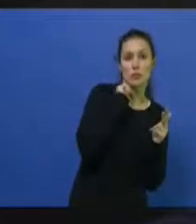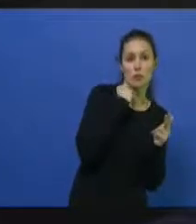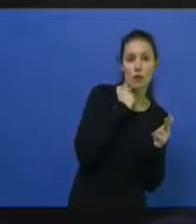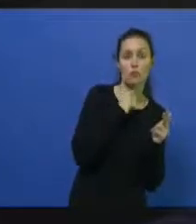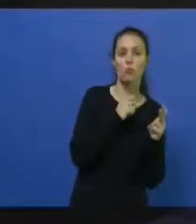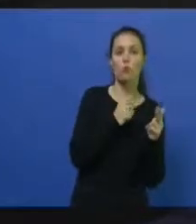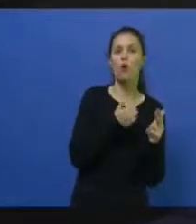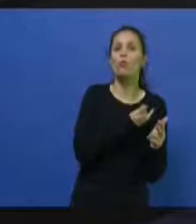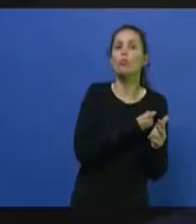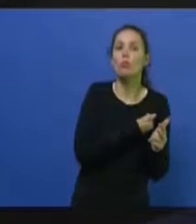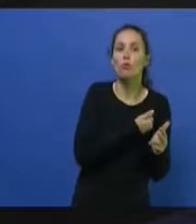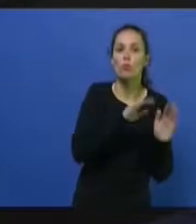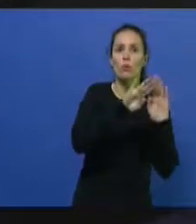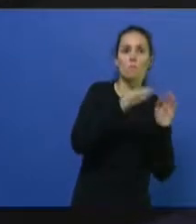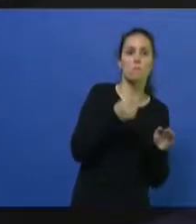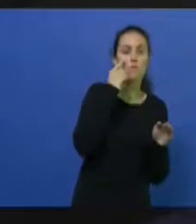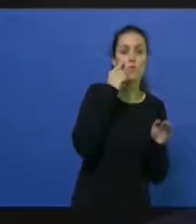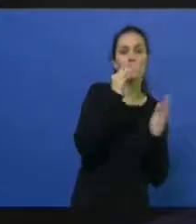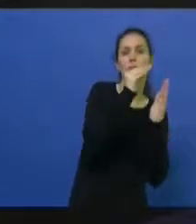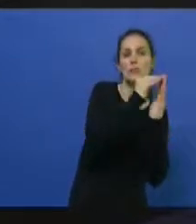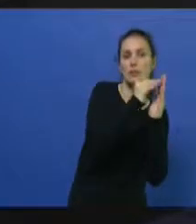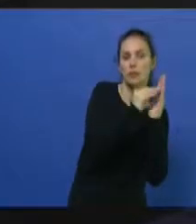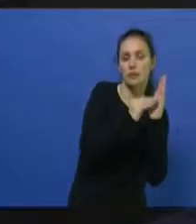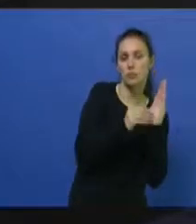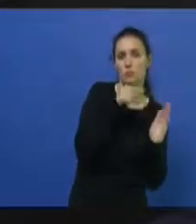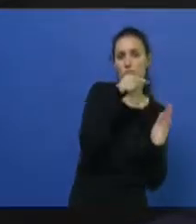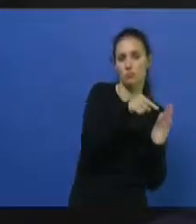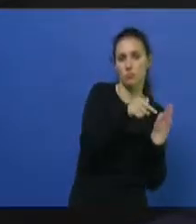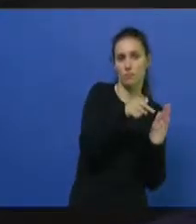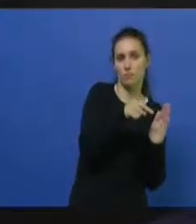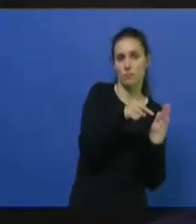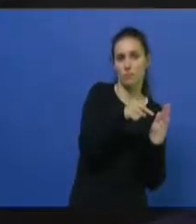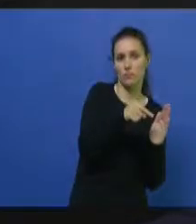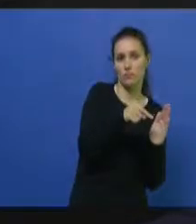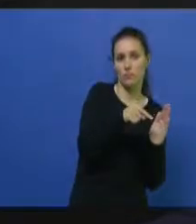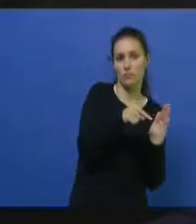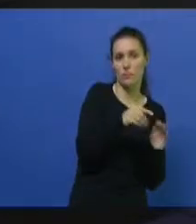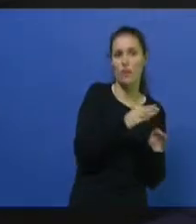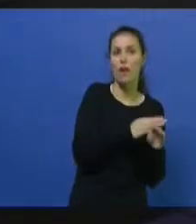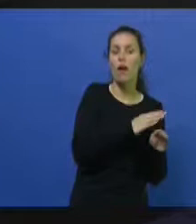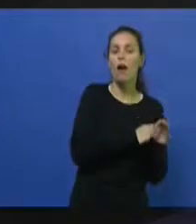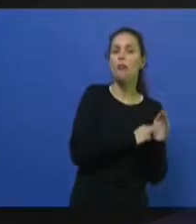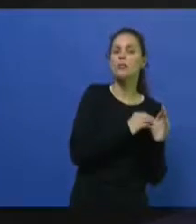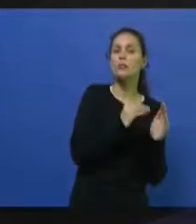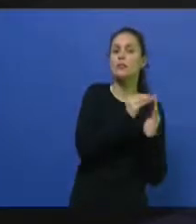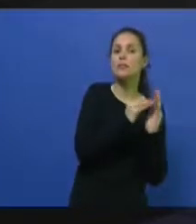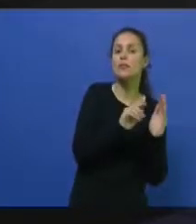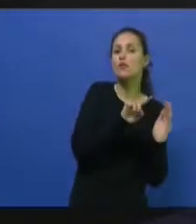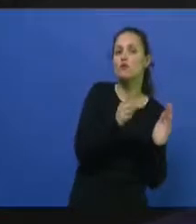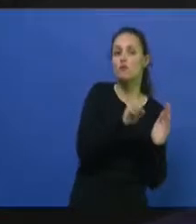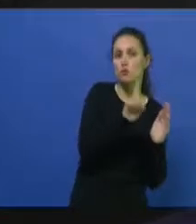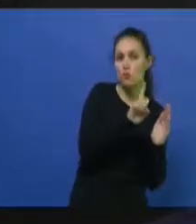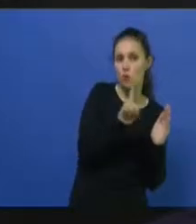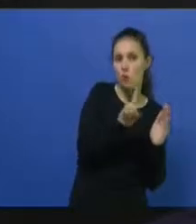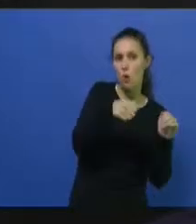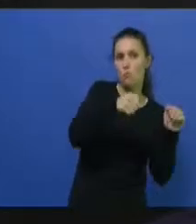la municipalidad a inscribirte en el registro. Si no haces ese trámite y te paran, te pueden seguir retirando el vehículo. Pero es una solución al fin, por lo menos.